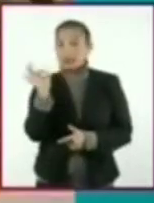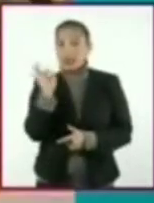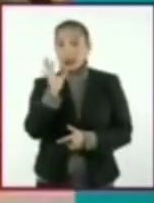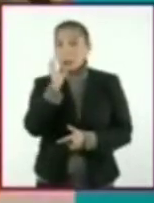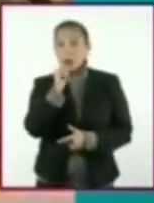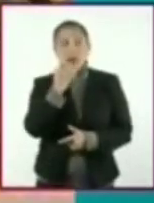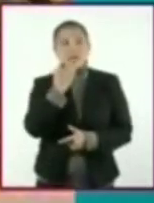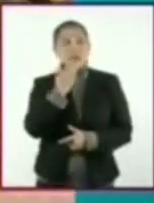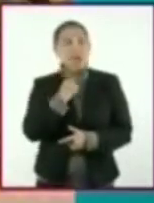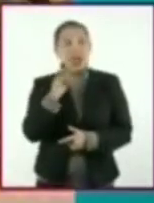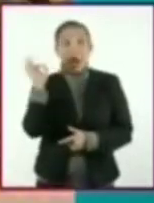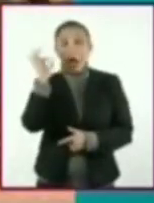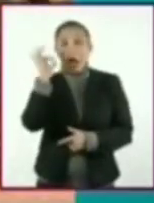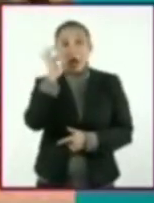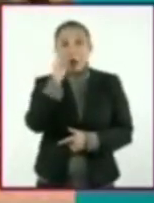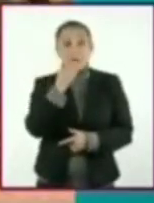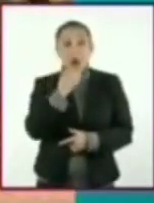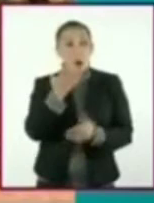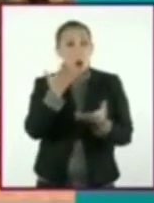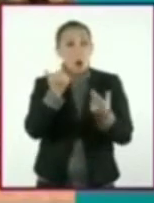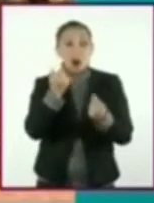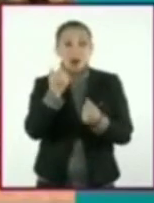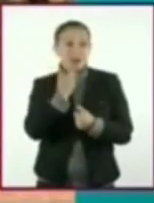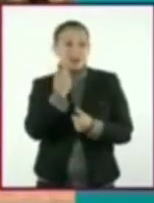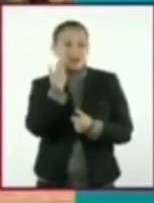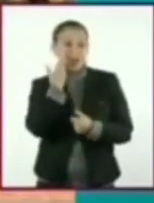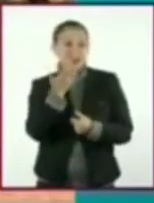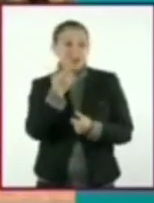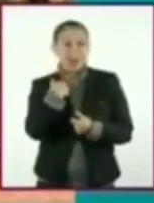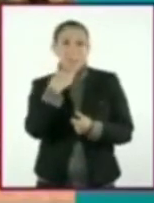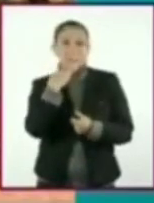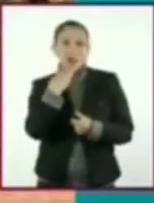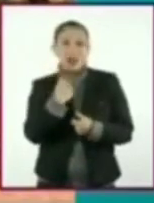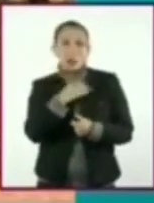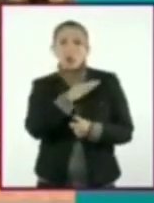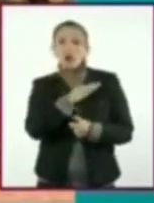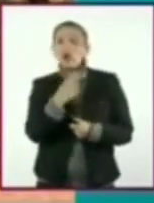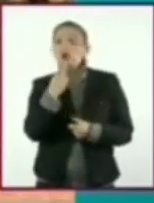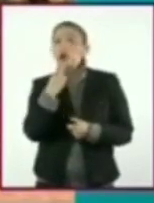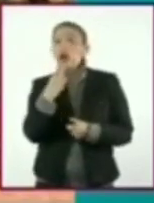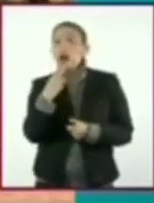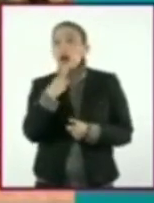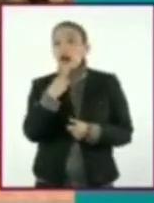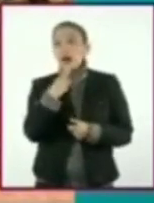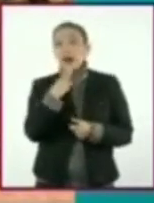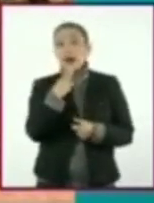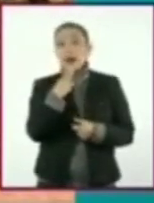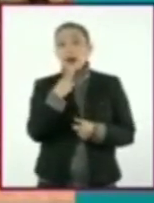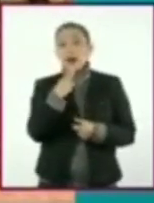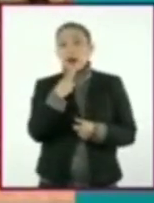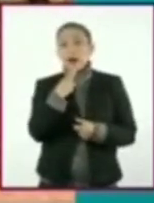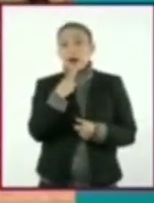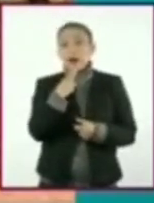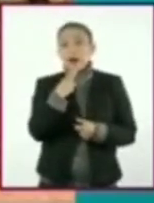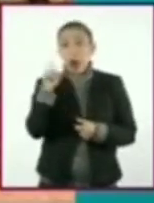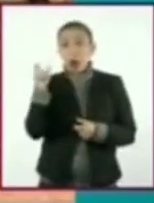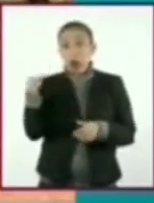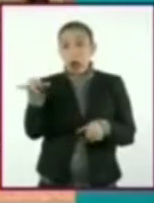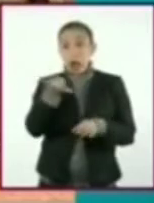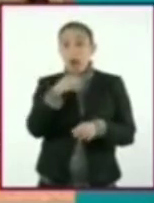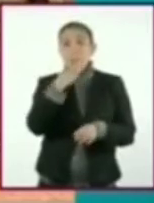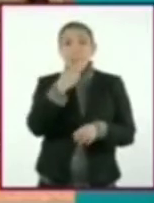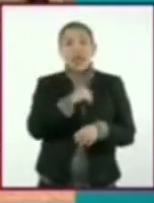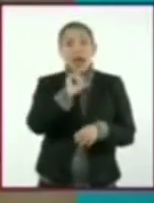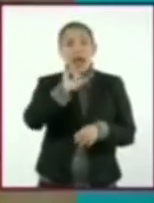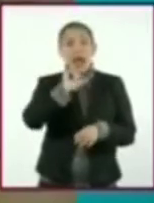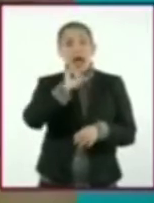puedes miel de abejas o no quieres usar miel de abejas, puedes usar también, vamos a poner un poco de agua, un poco de miel